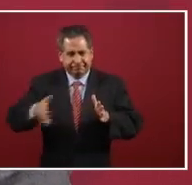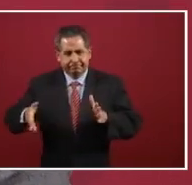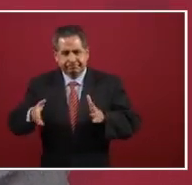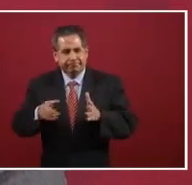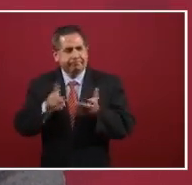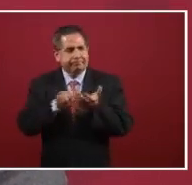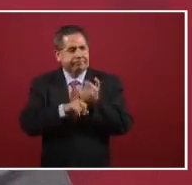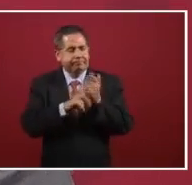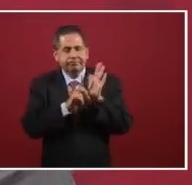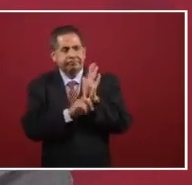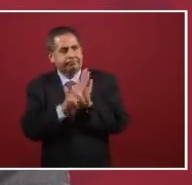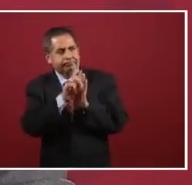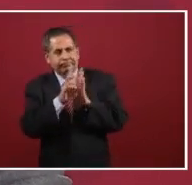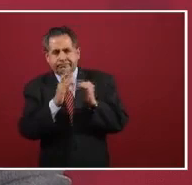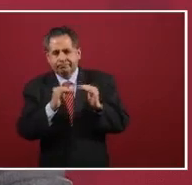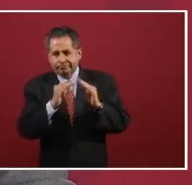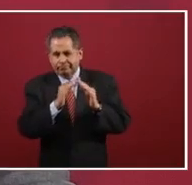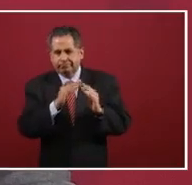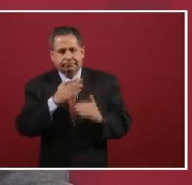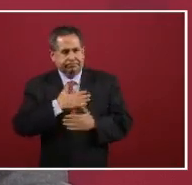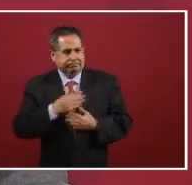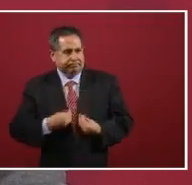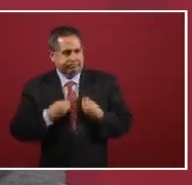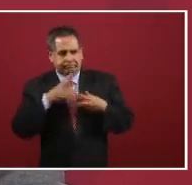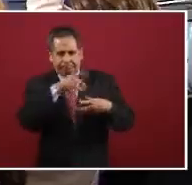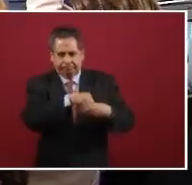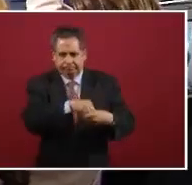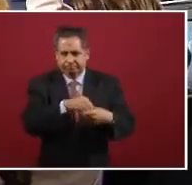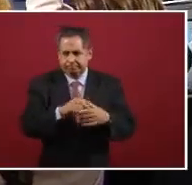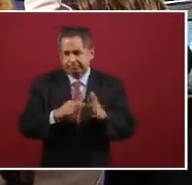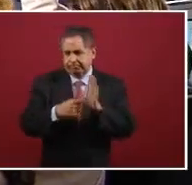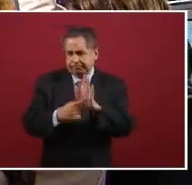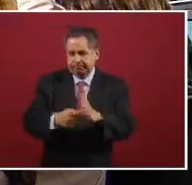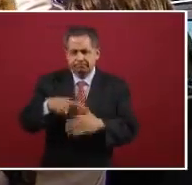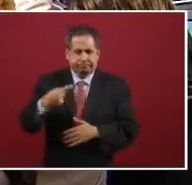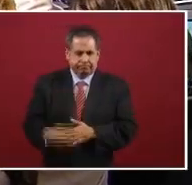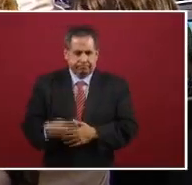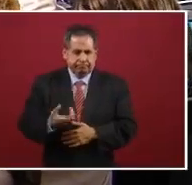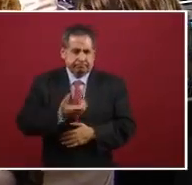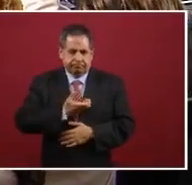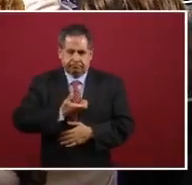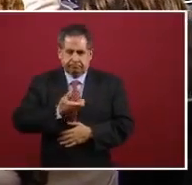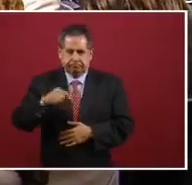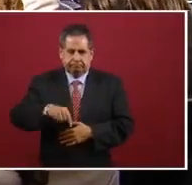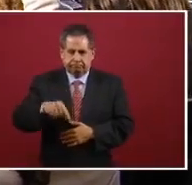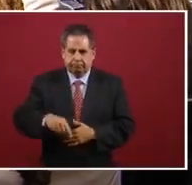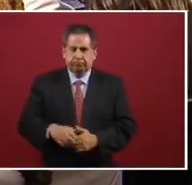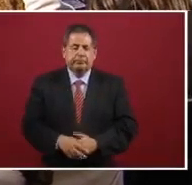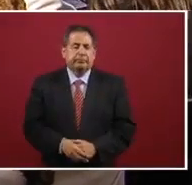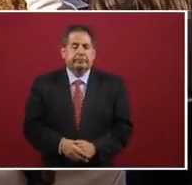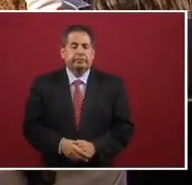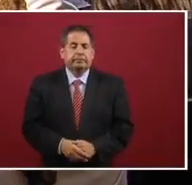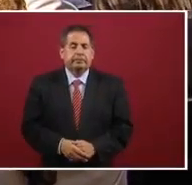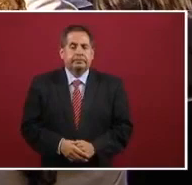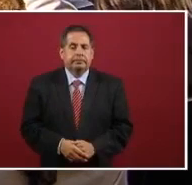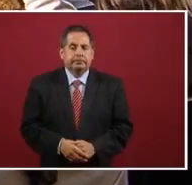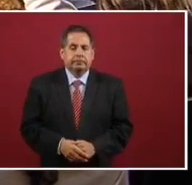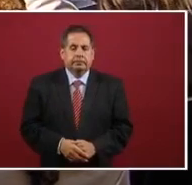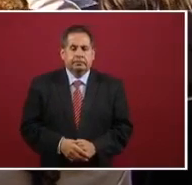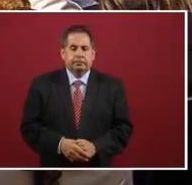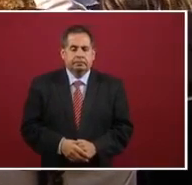del departamento donde estoy viviendo, en Palacio Nacional. Una